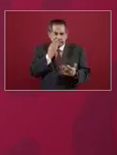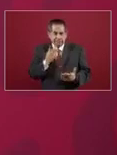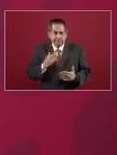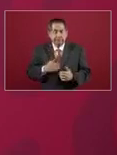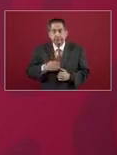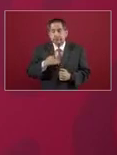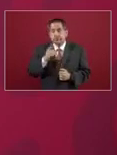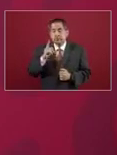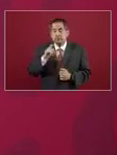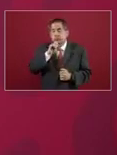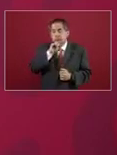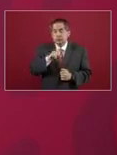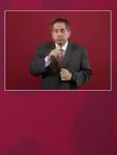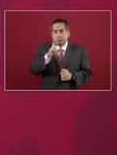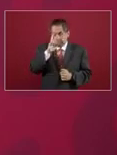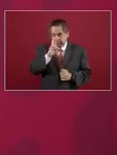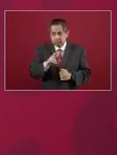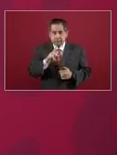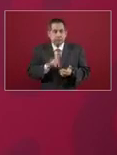respetando esta instancia